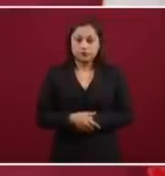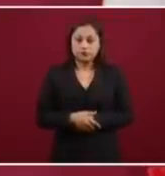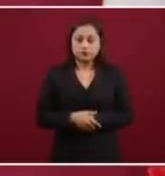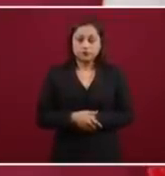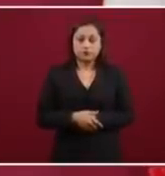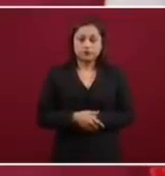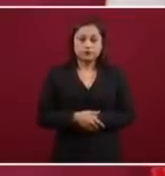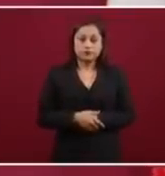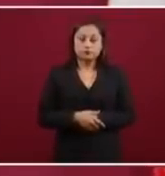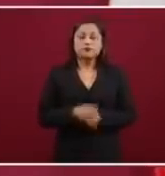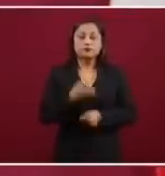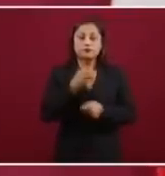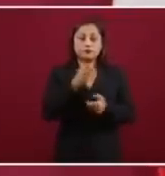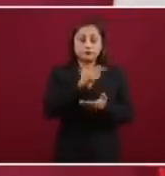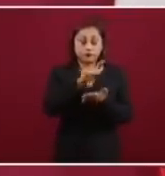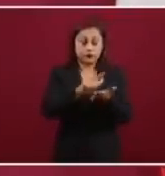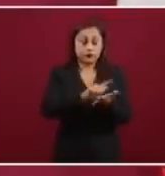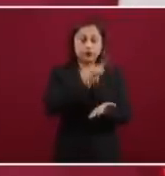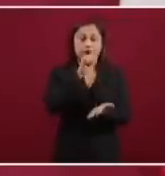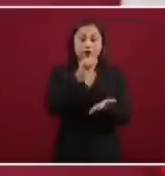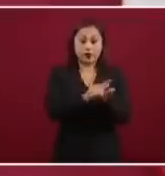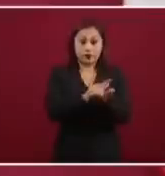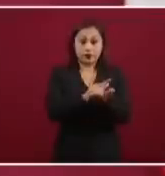permite contar